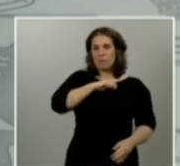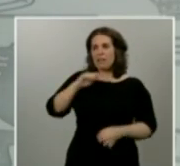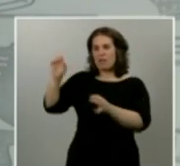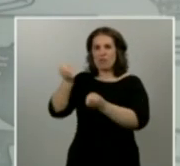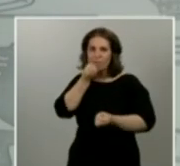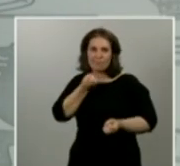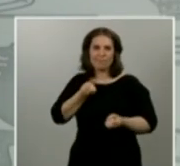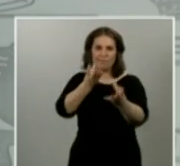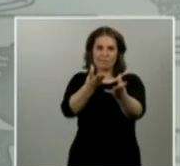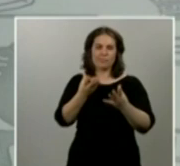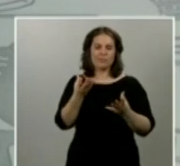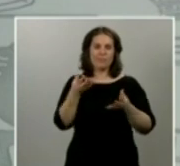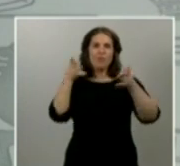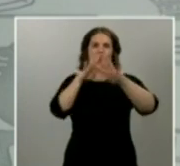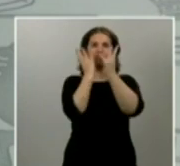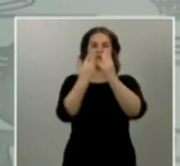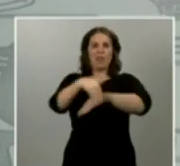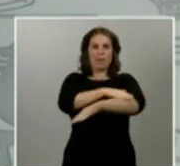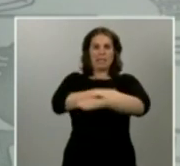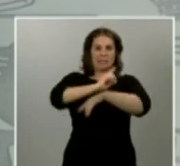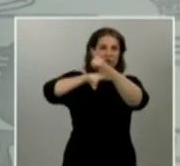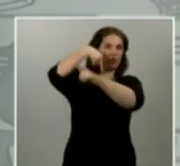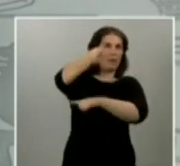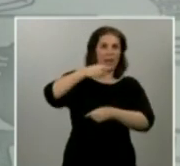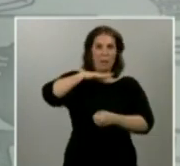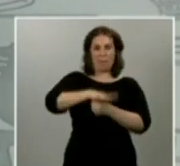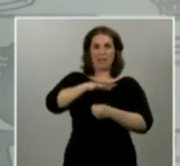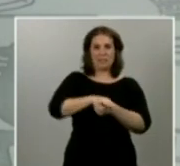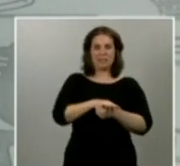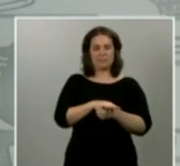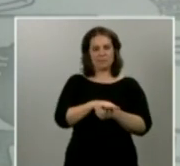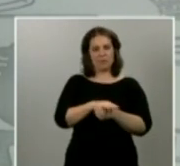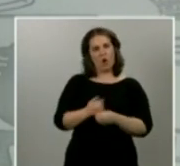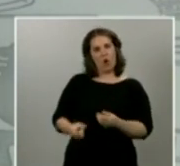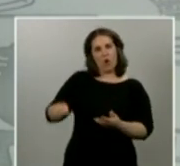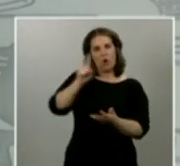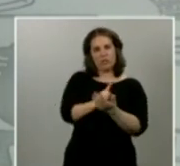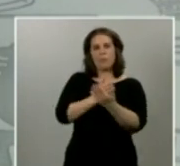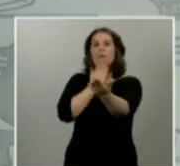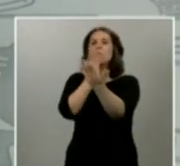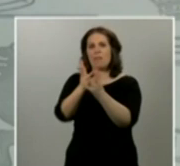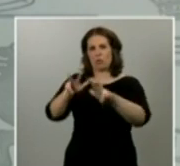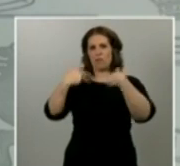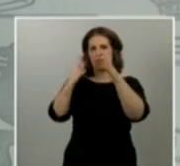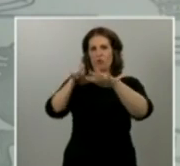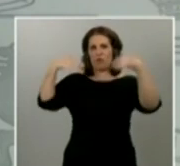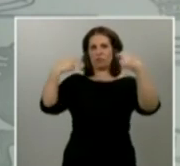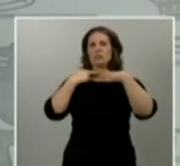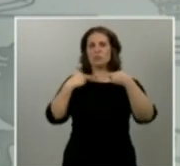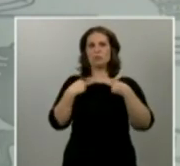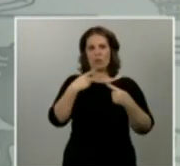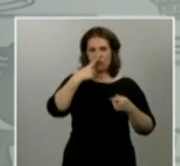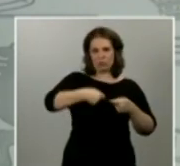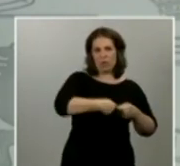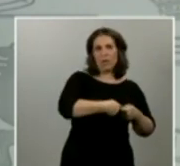de Ministros del próximo martes solicitará de nuevo la autorización del Congreso de los Diputados para prorrogar por segunda